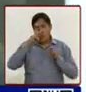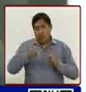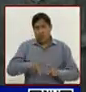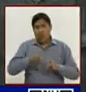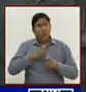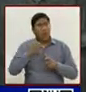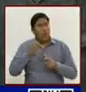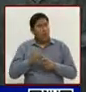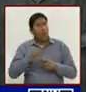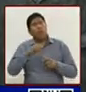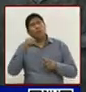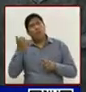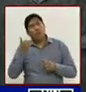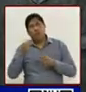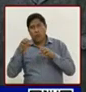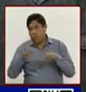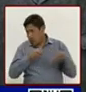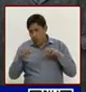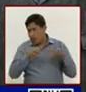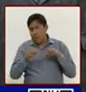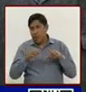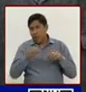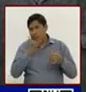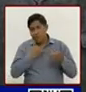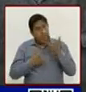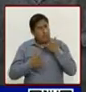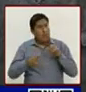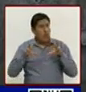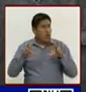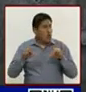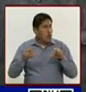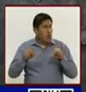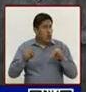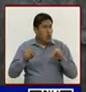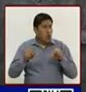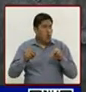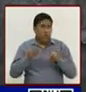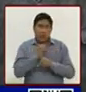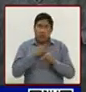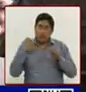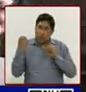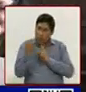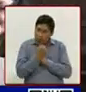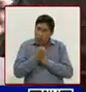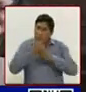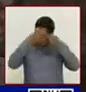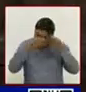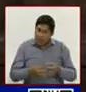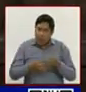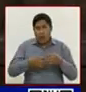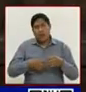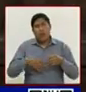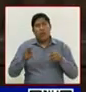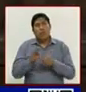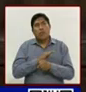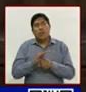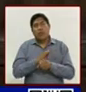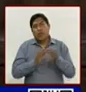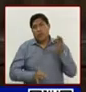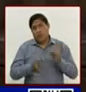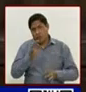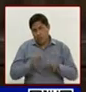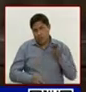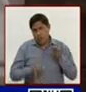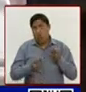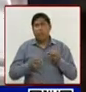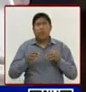personas o a otros autores, coautores. No es instancia que defina o decida el Ministerio de Justicia,